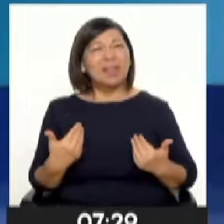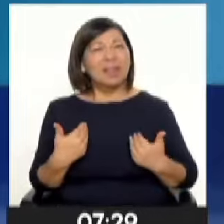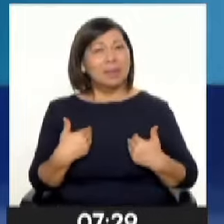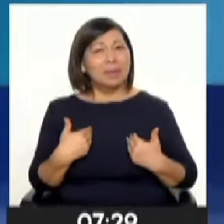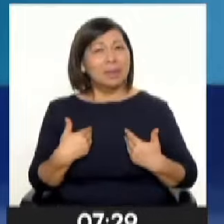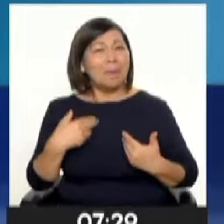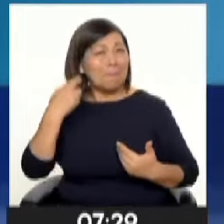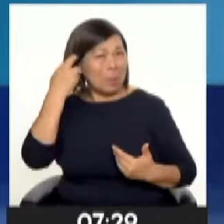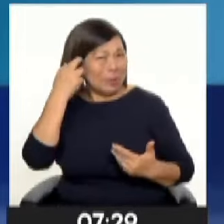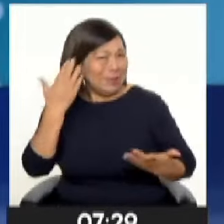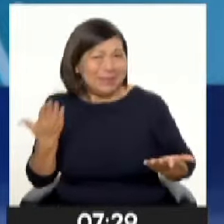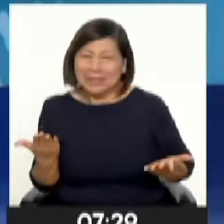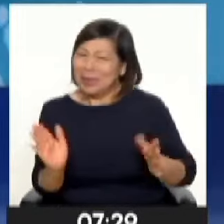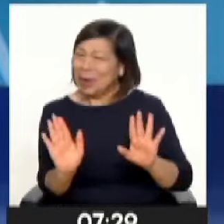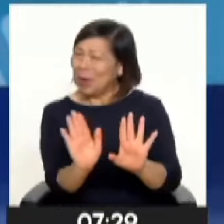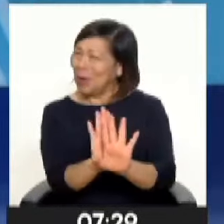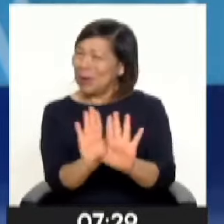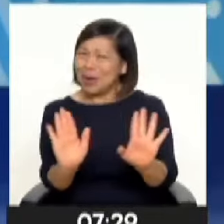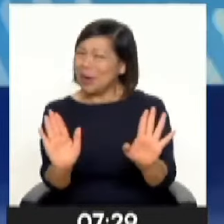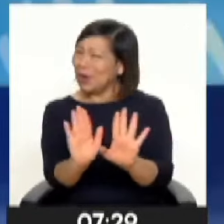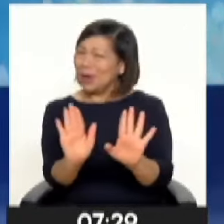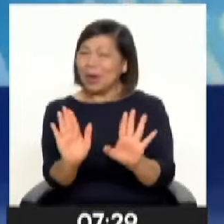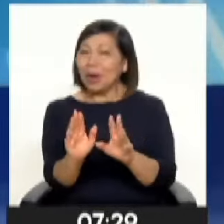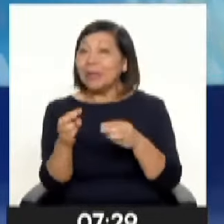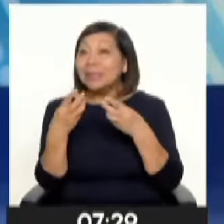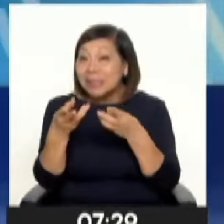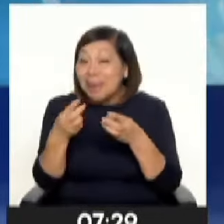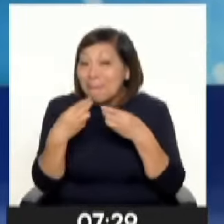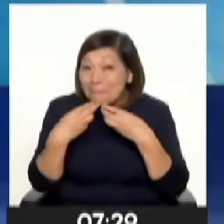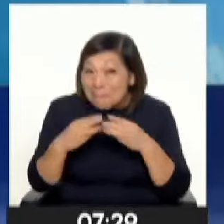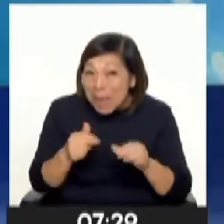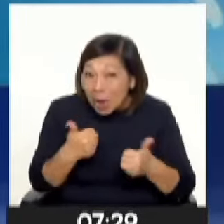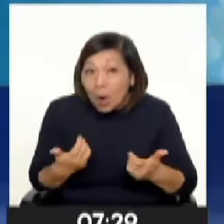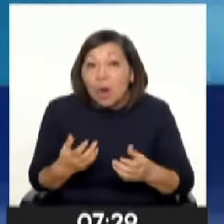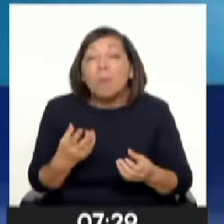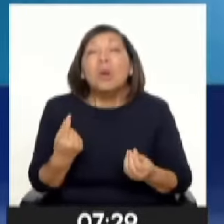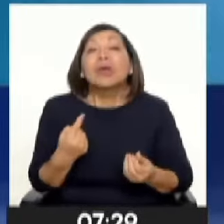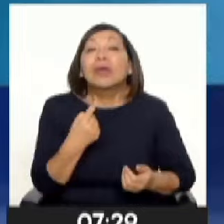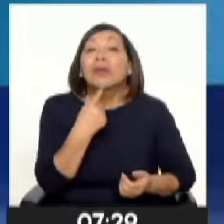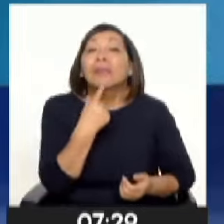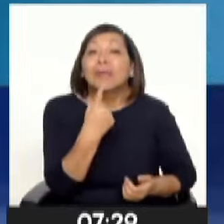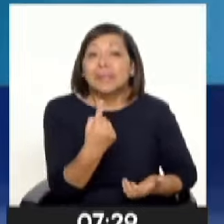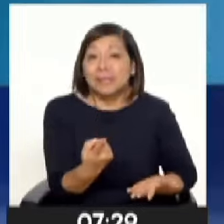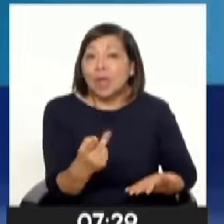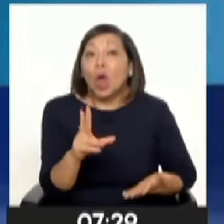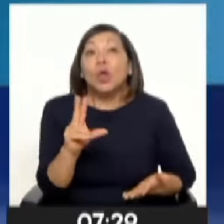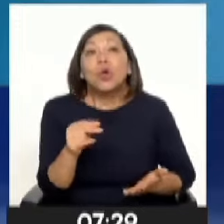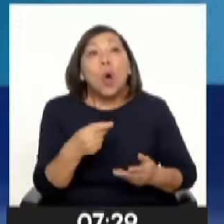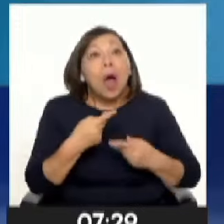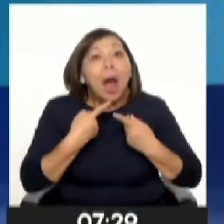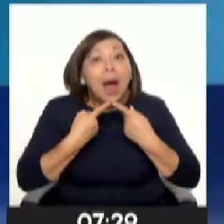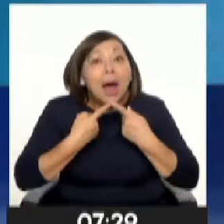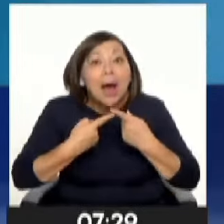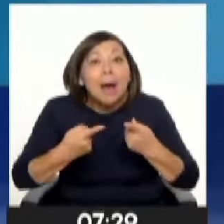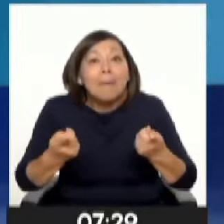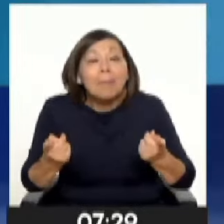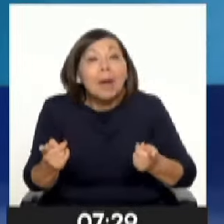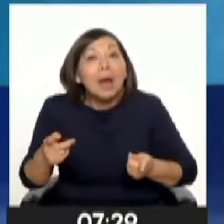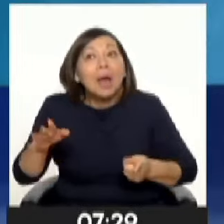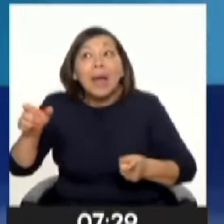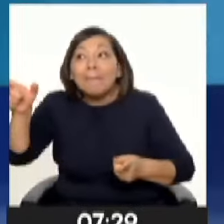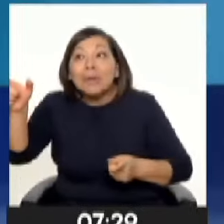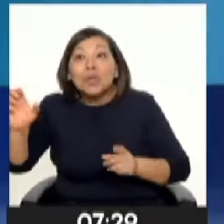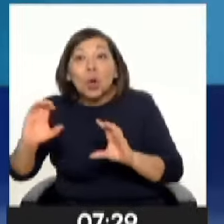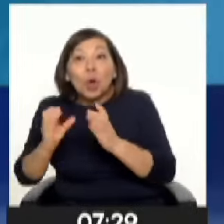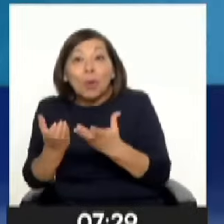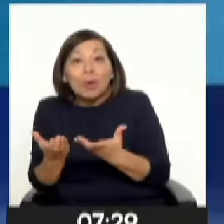rédito político? Y ese no debería ser el mensaje. ¿Por qué no públicamente los políticos